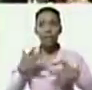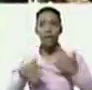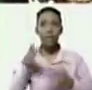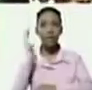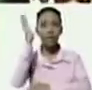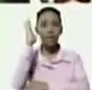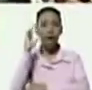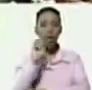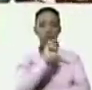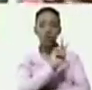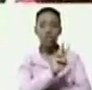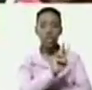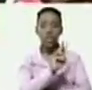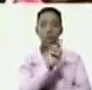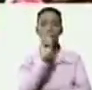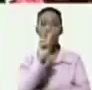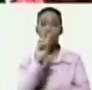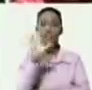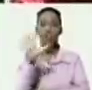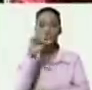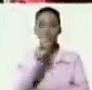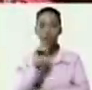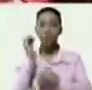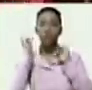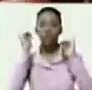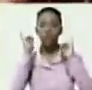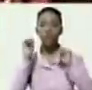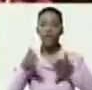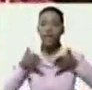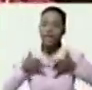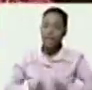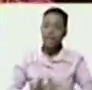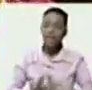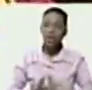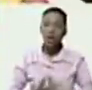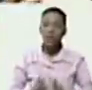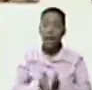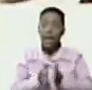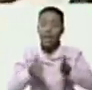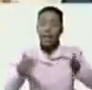conmemorativos al 225 aniversario del natalicio